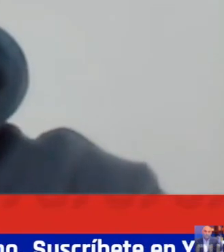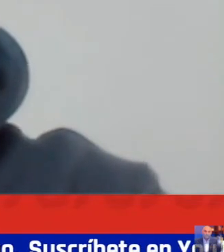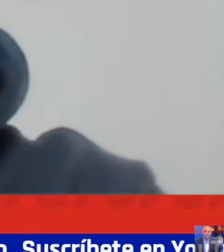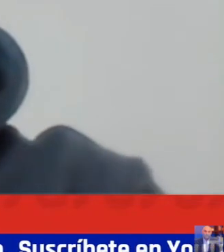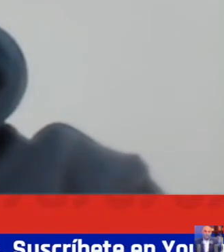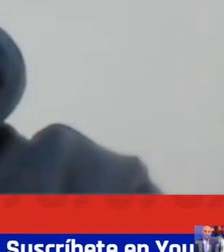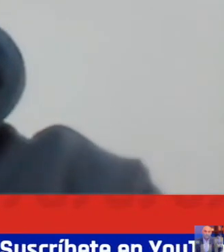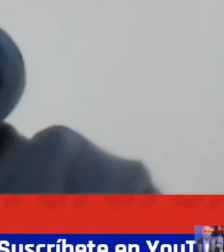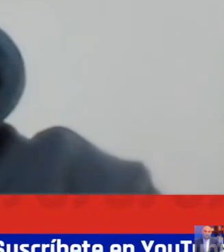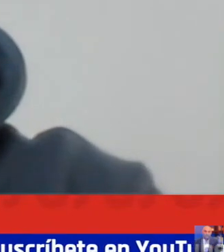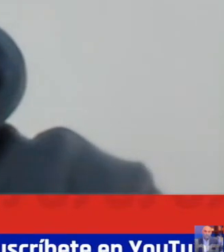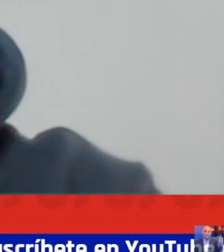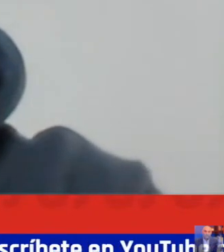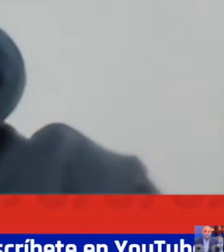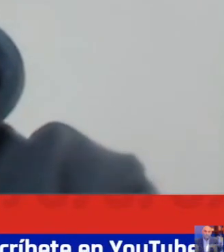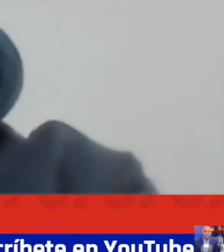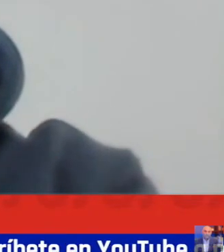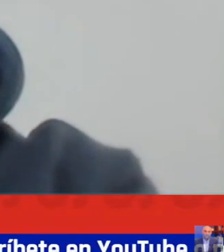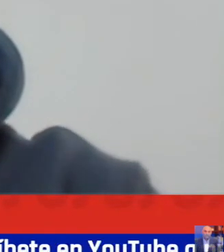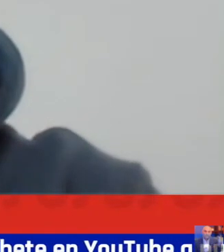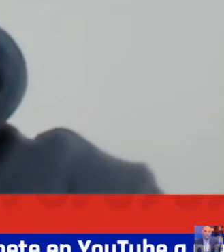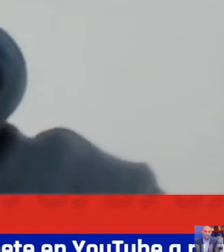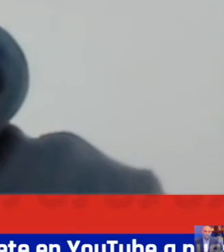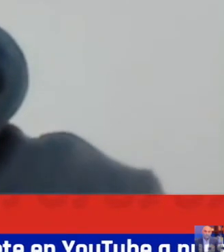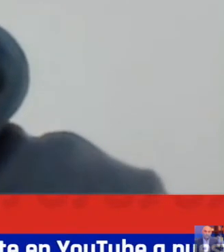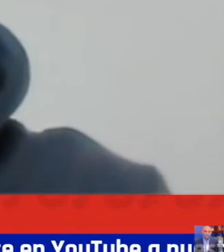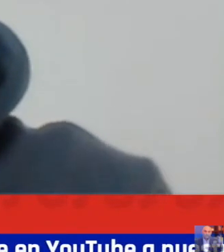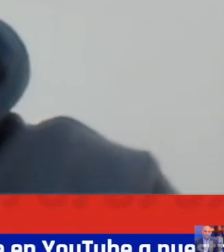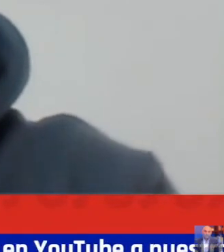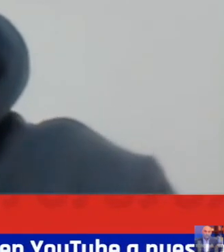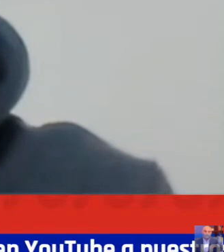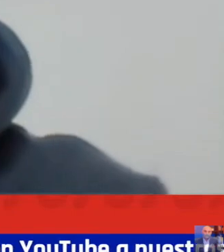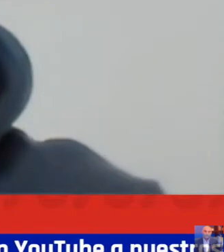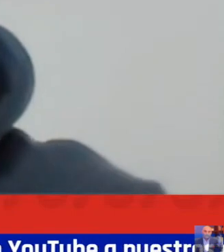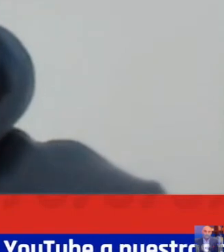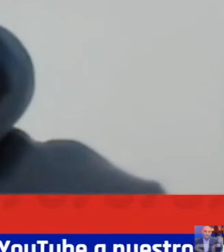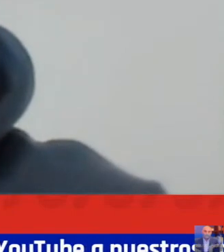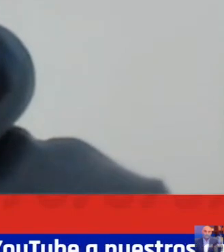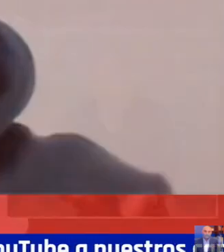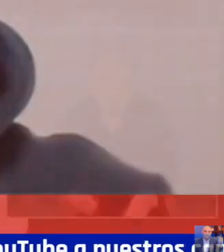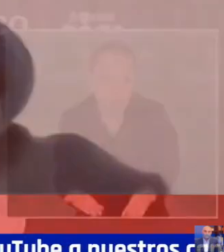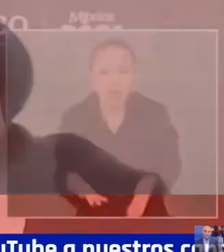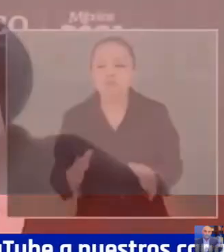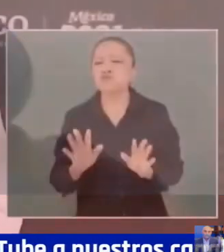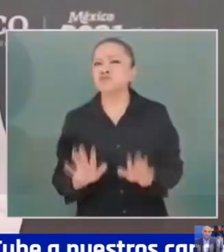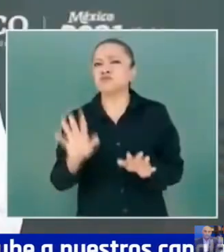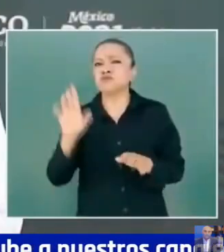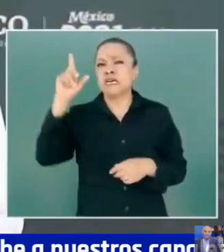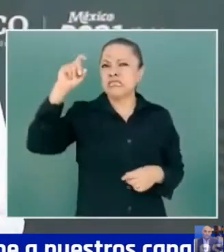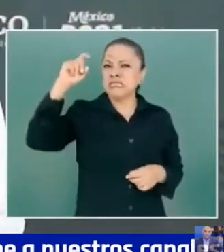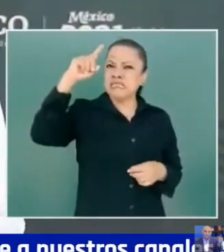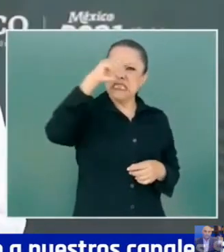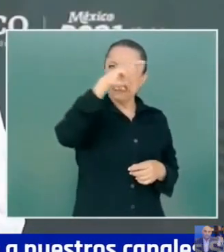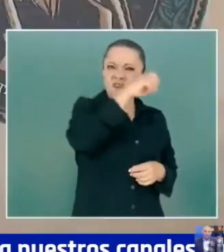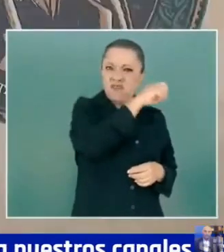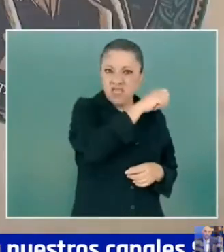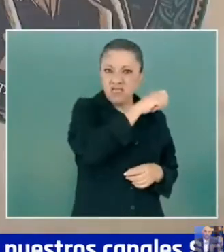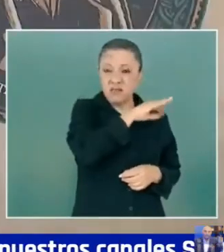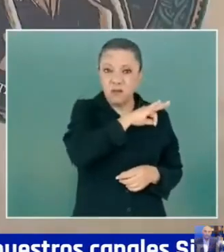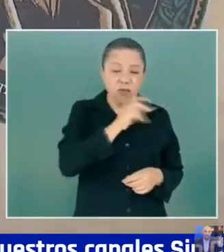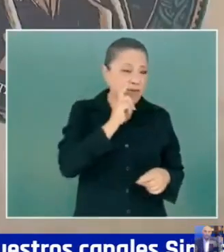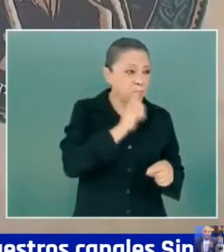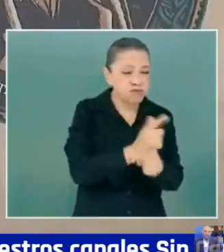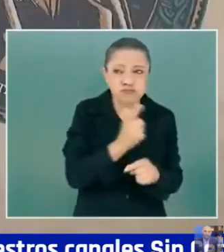transmisión en Sin Censura de lo que se está llevando a cabo allá, que es importantísimo. La figura, obra